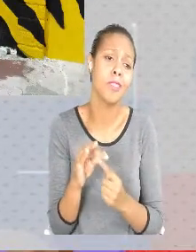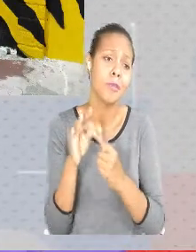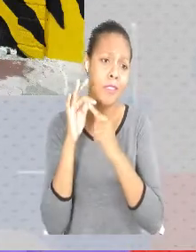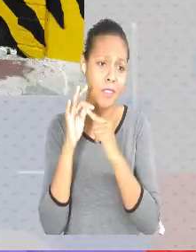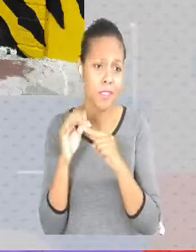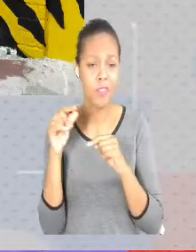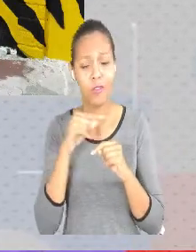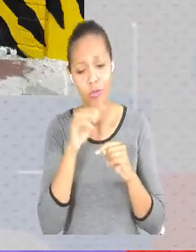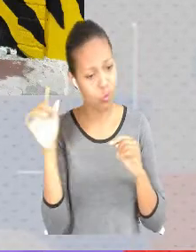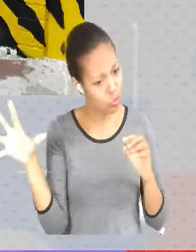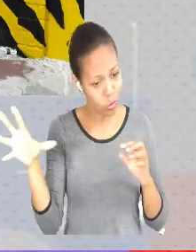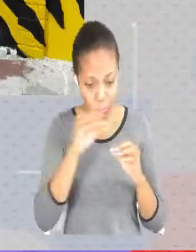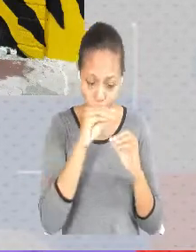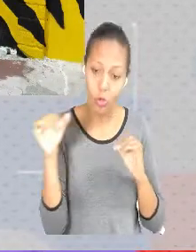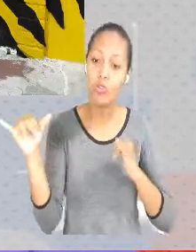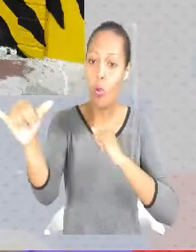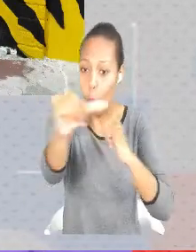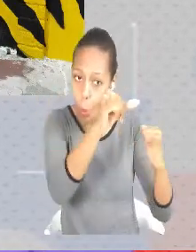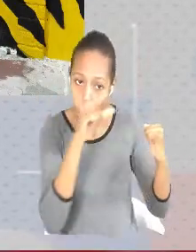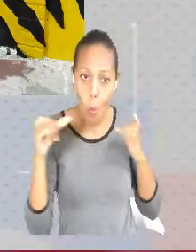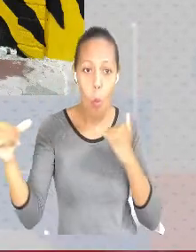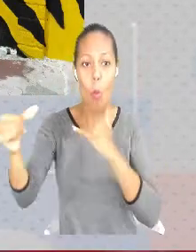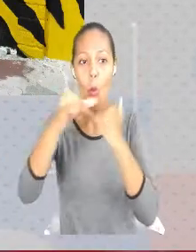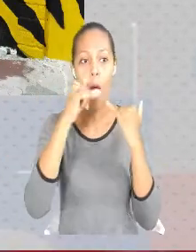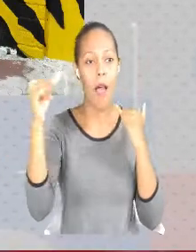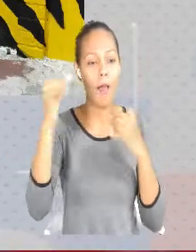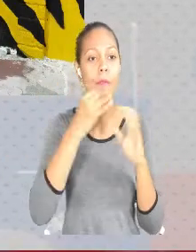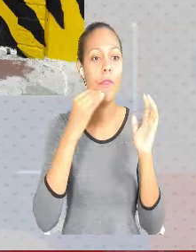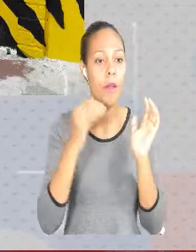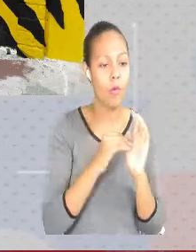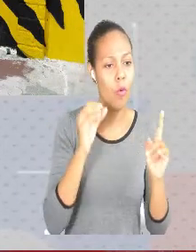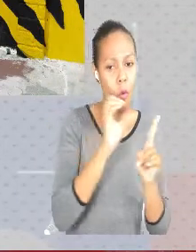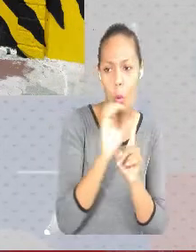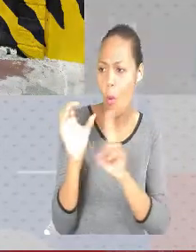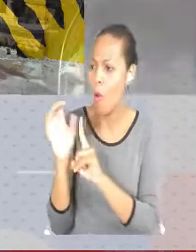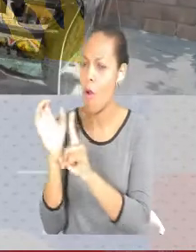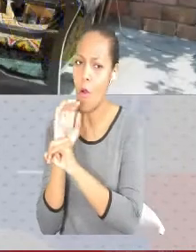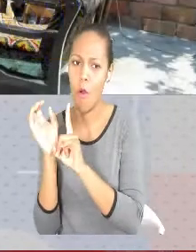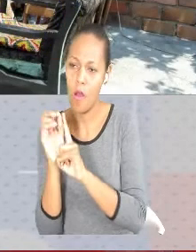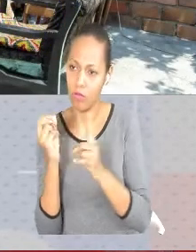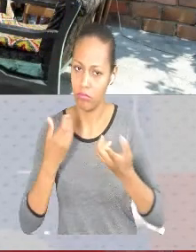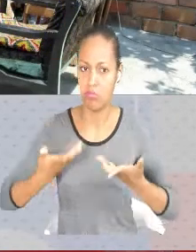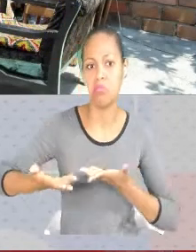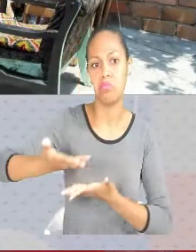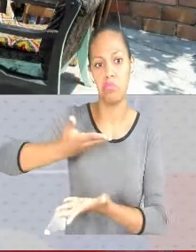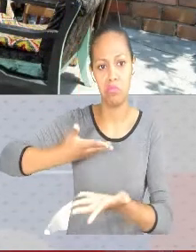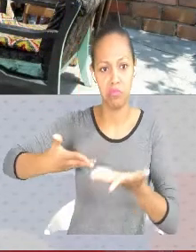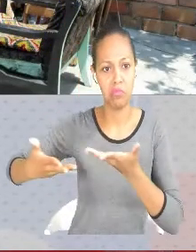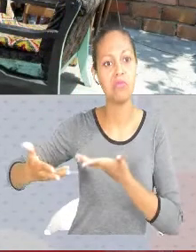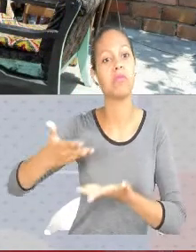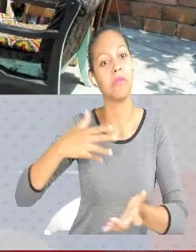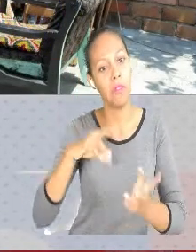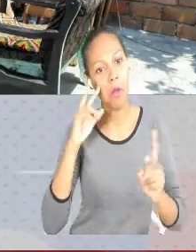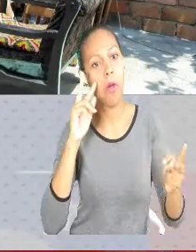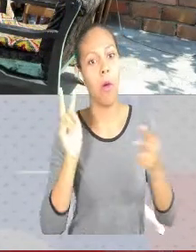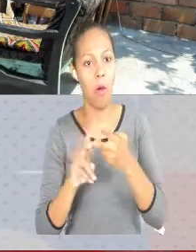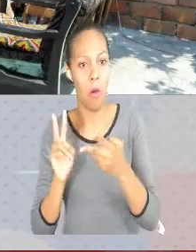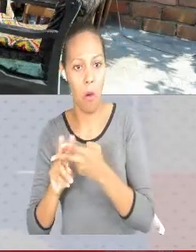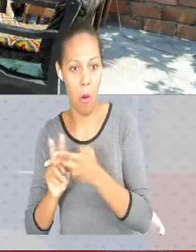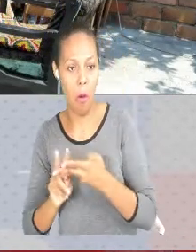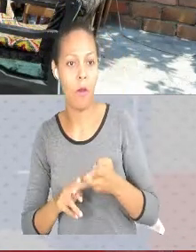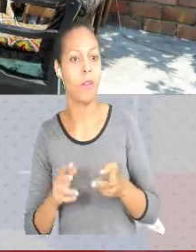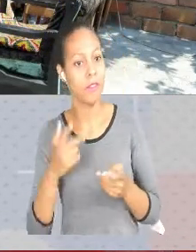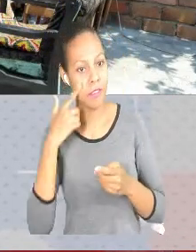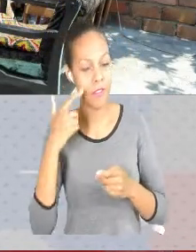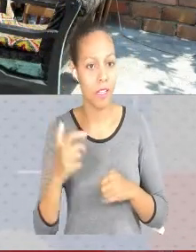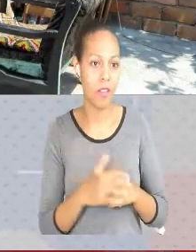lo mismo para todos, entonces intercambiar ciertas culturas y ciertas actividades que hacen en otros sitios, la gente la ha visto muy bien. Por eso